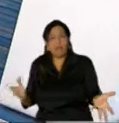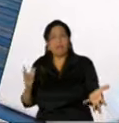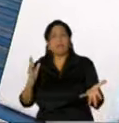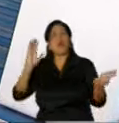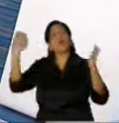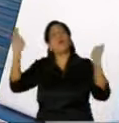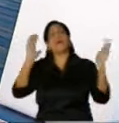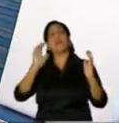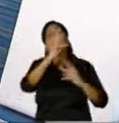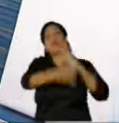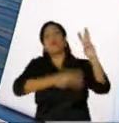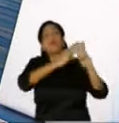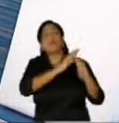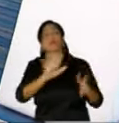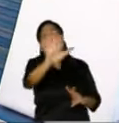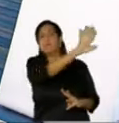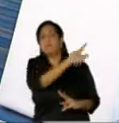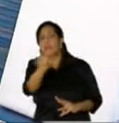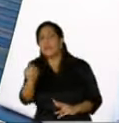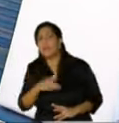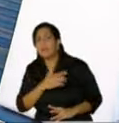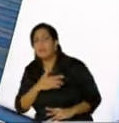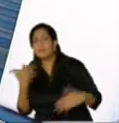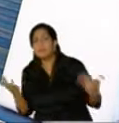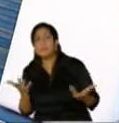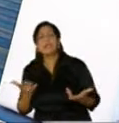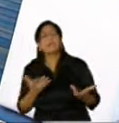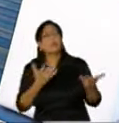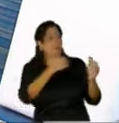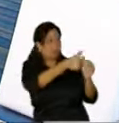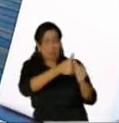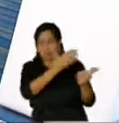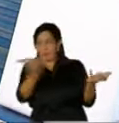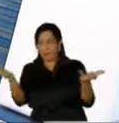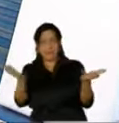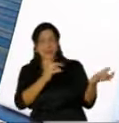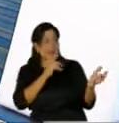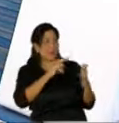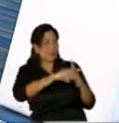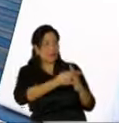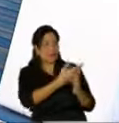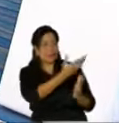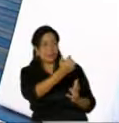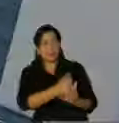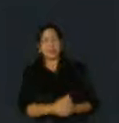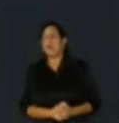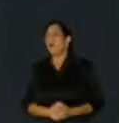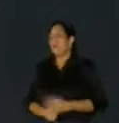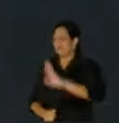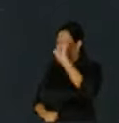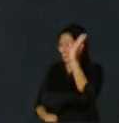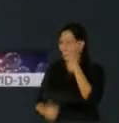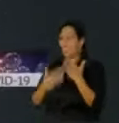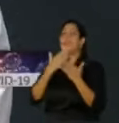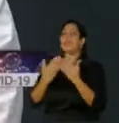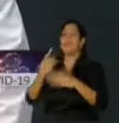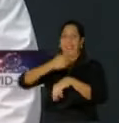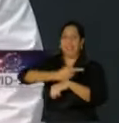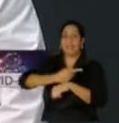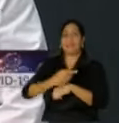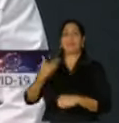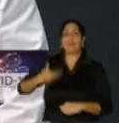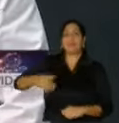vamos a entrar con ustedes. Ustedes saben quién comienza y nos gustaría entonces tener ese... Contigo comenzamos, cómo no, pues, esa explicación. Días. Somos estudiantes de medicina de la Universidad